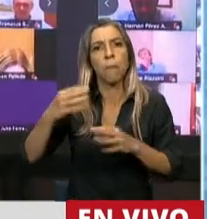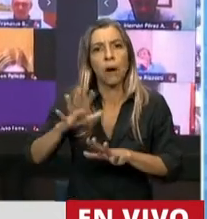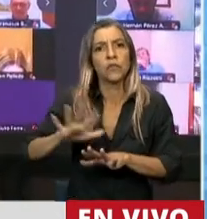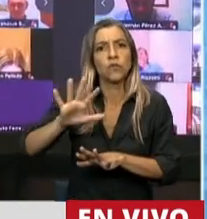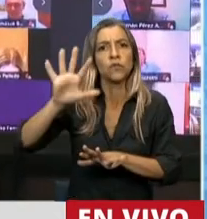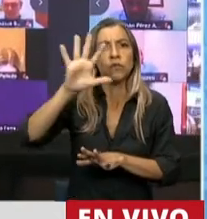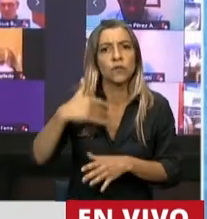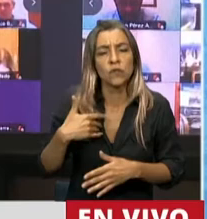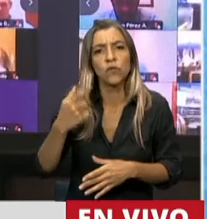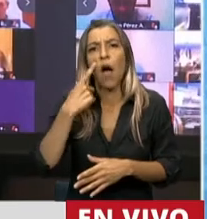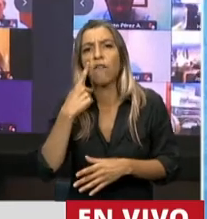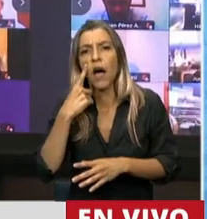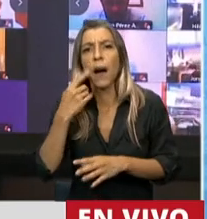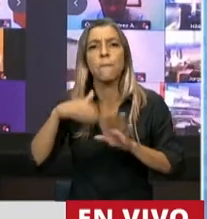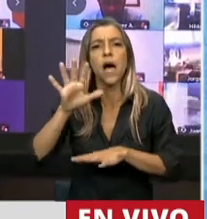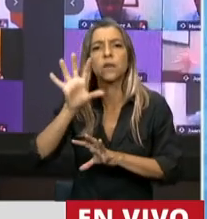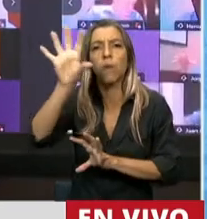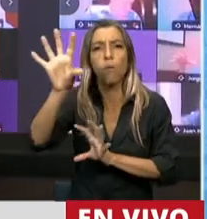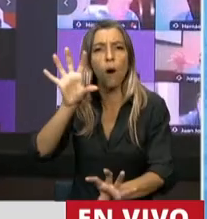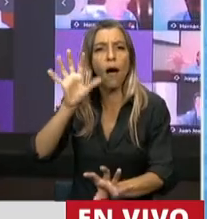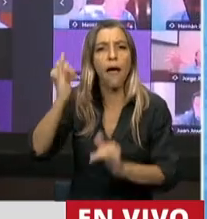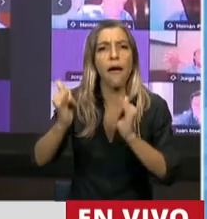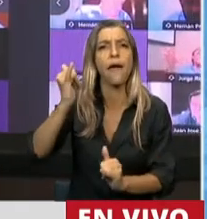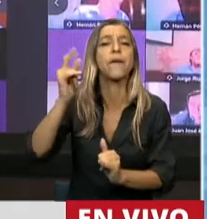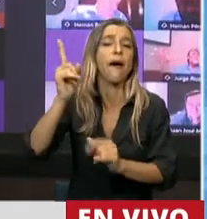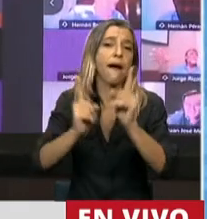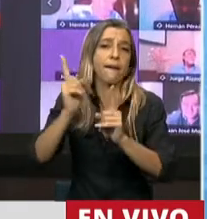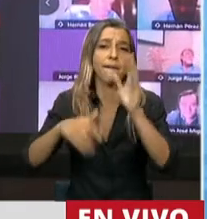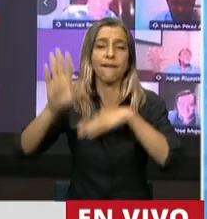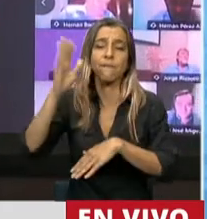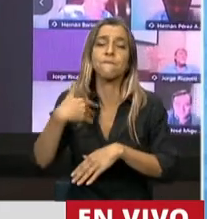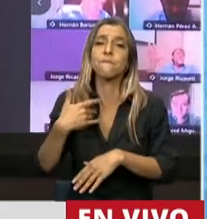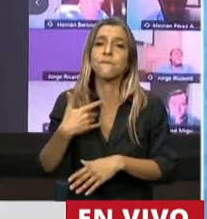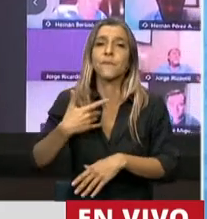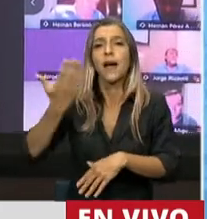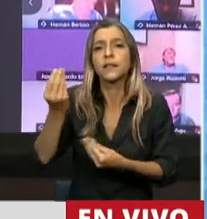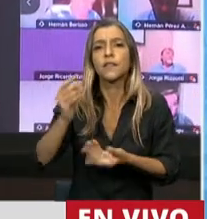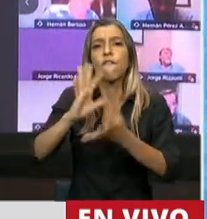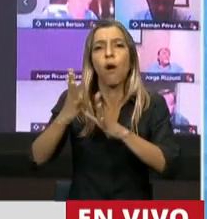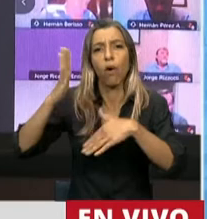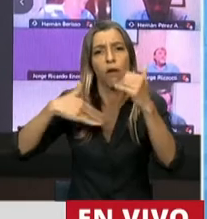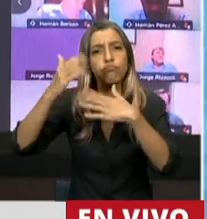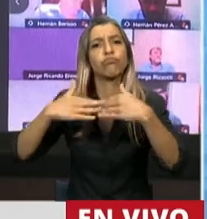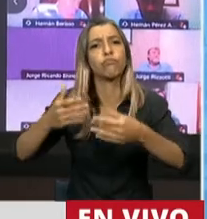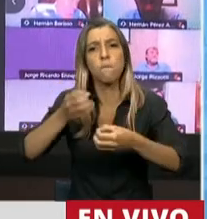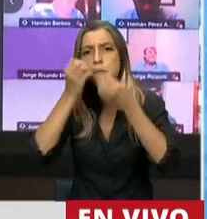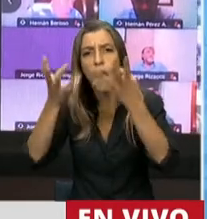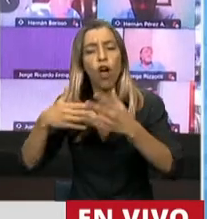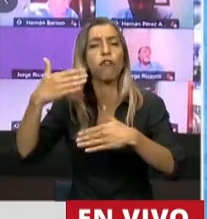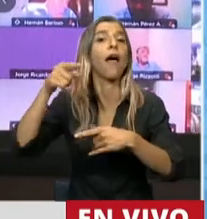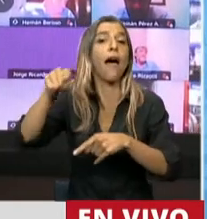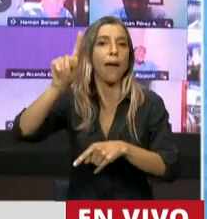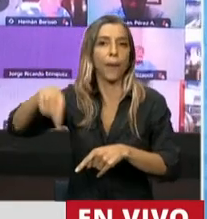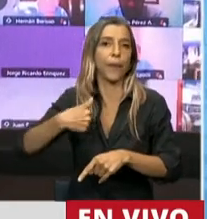sociodemográfica en los territorios y en las ciudades que tenían mejores condiciones preexistentes de infraestructura, etcétera. Eso terminó